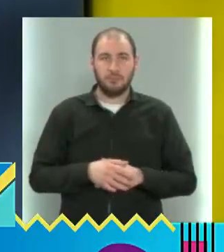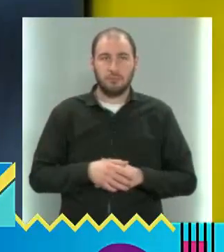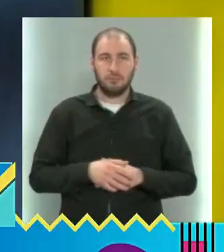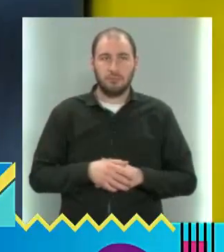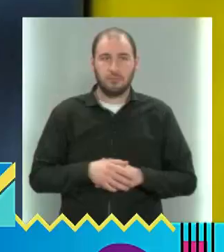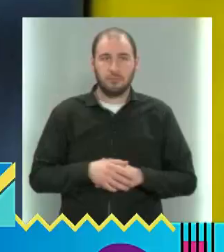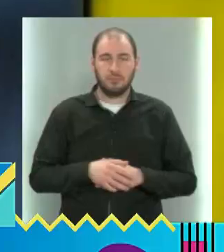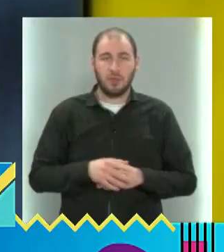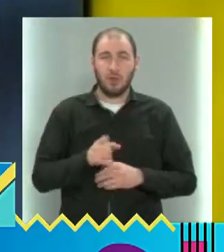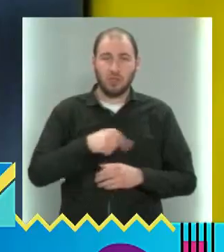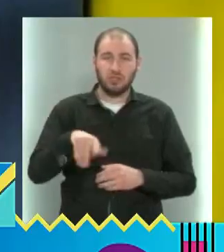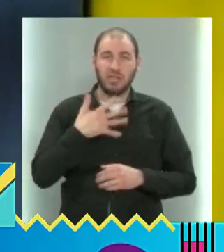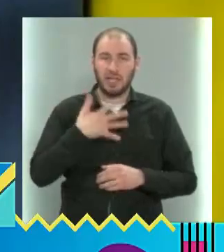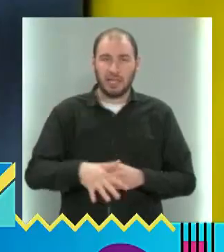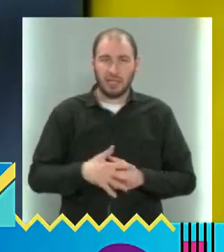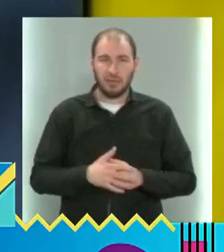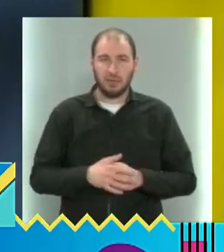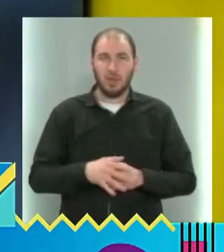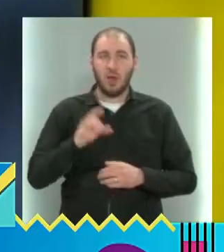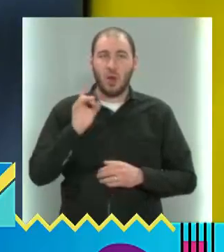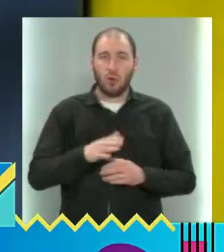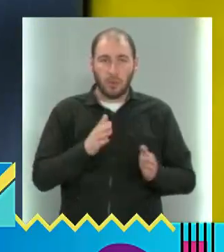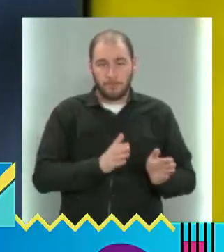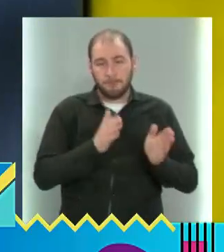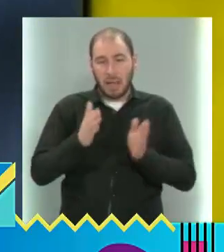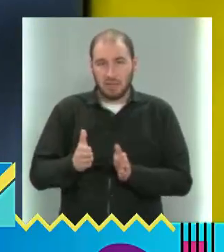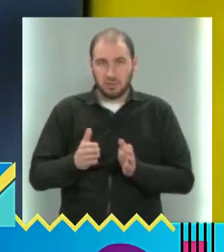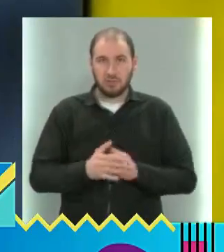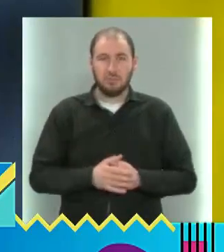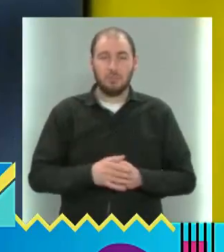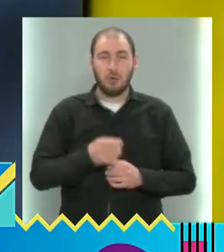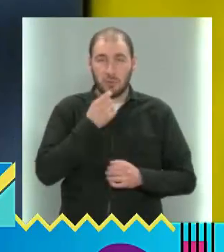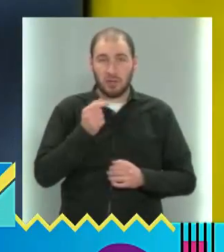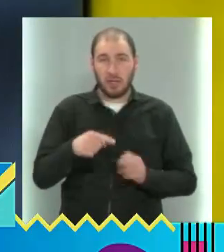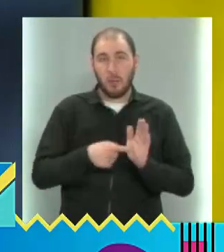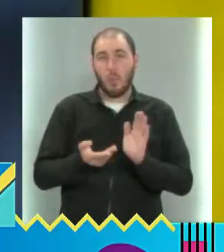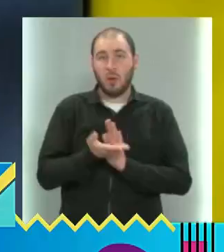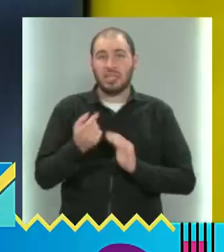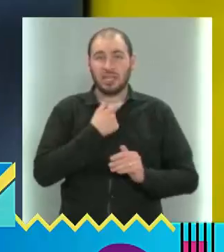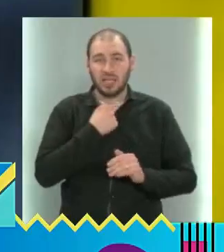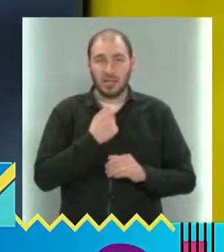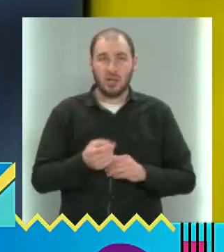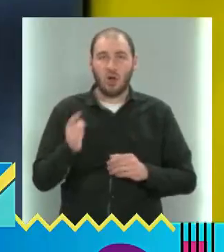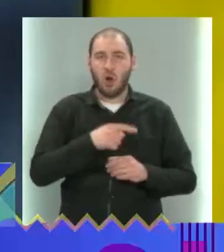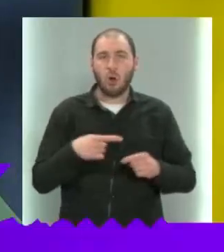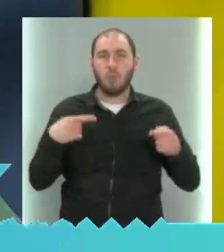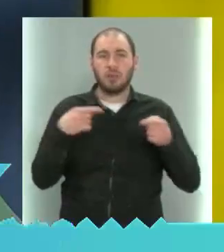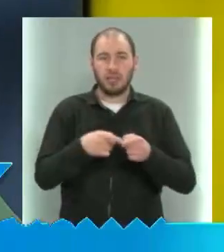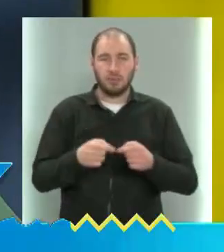Entonces, digamos, nosotros entendemos que es simplemente un paso. O sea, si lo quisieran mostrar o si lo que pretenden